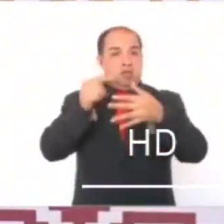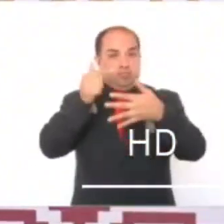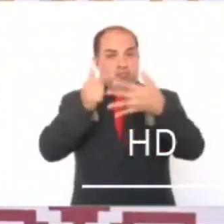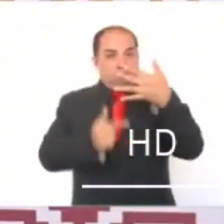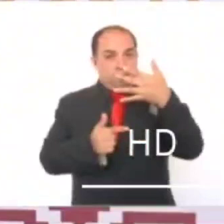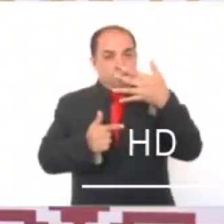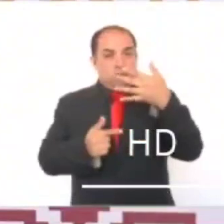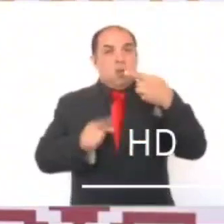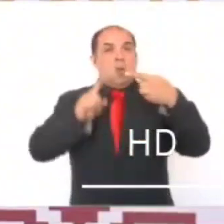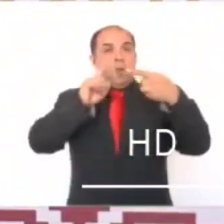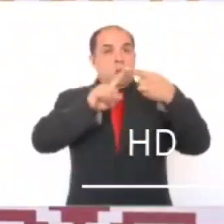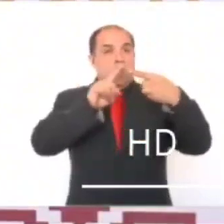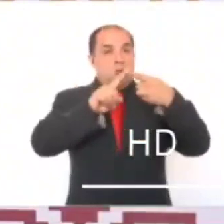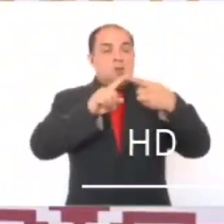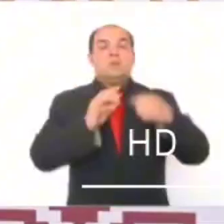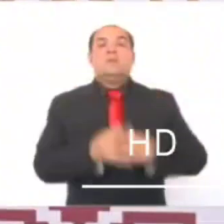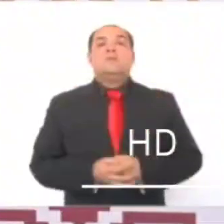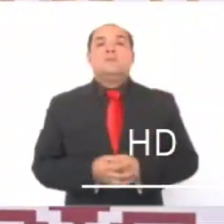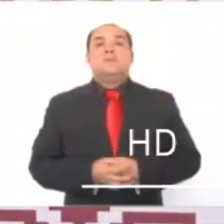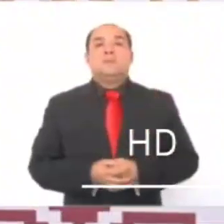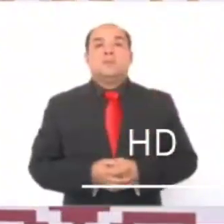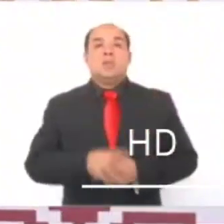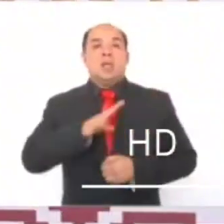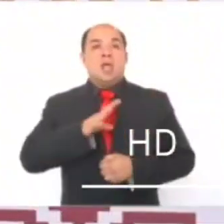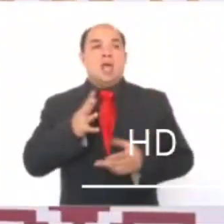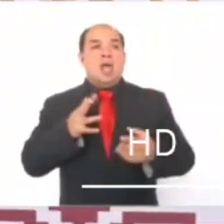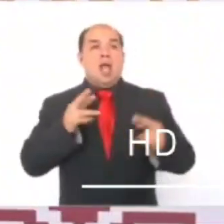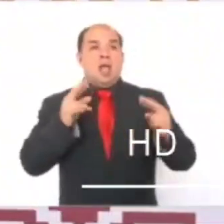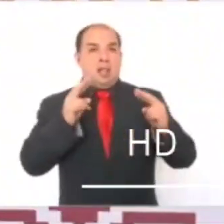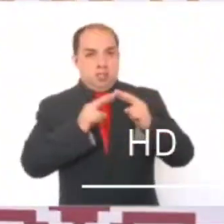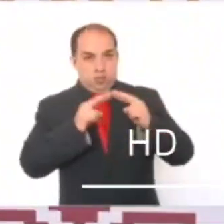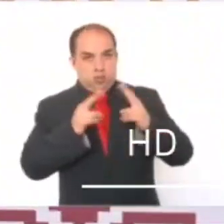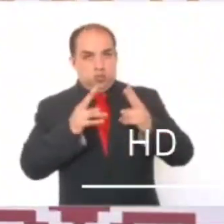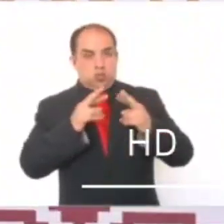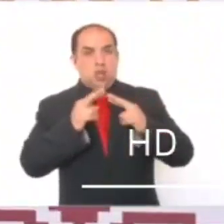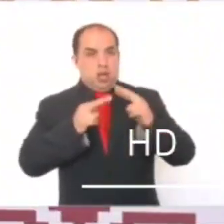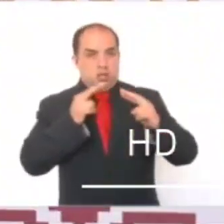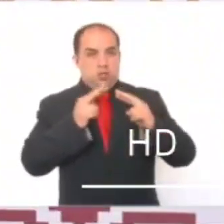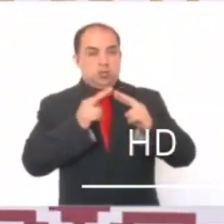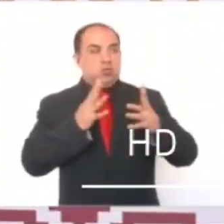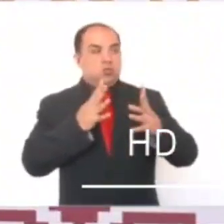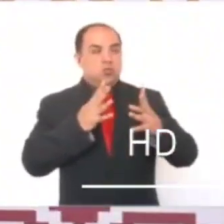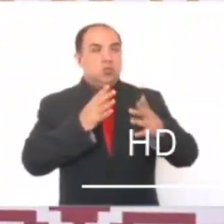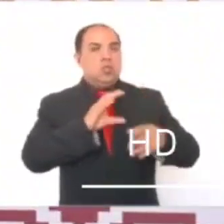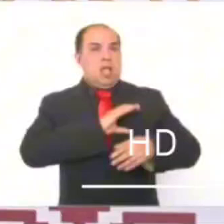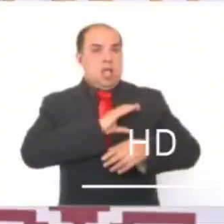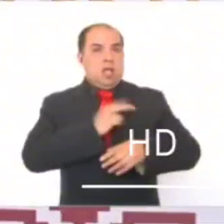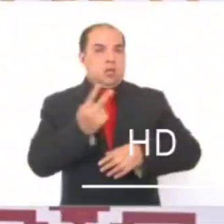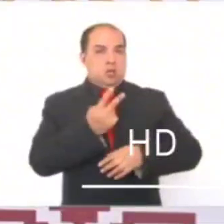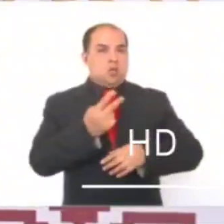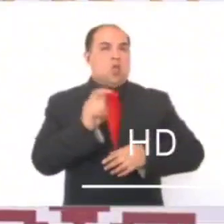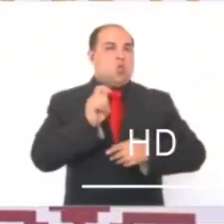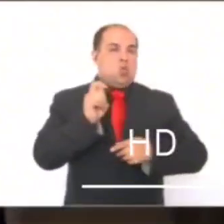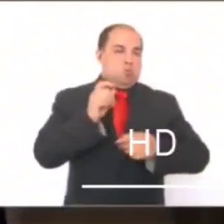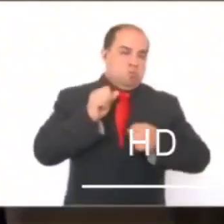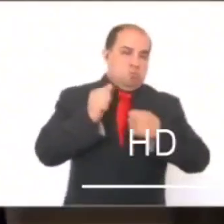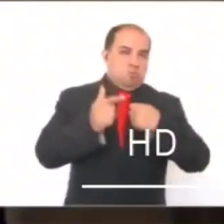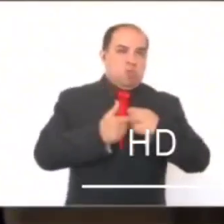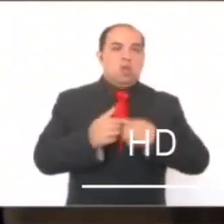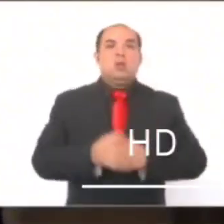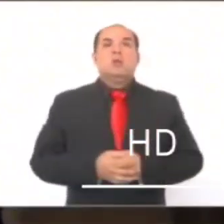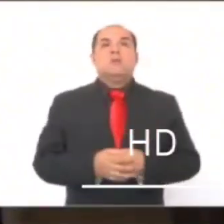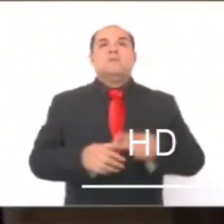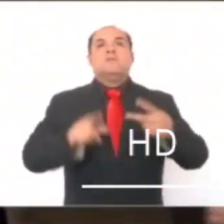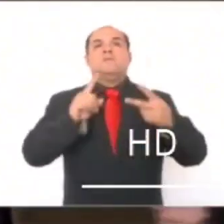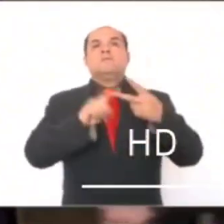circunstancias. 1, la existencia de una relación afectiva entre el sujeto activo y la víctima. 2,